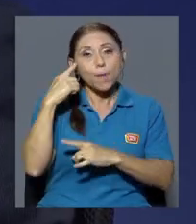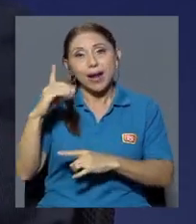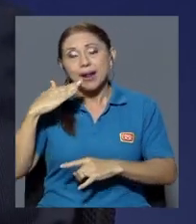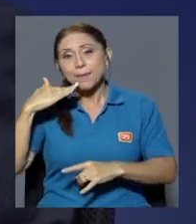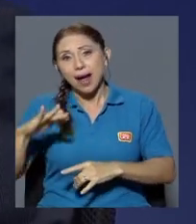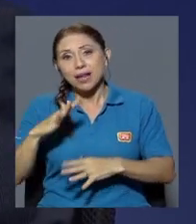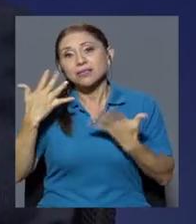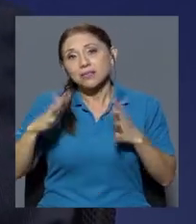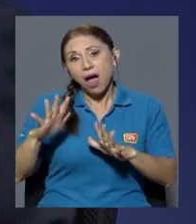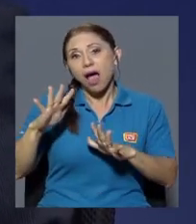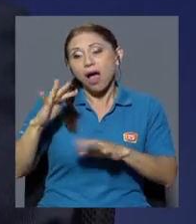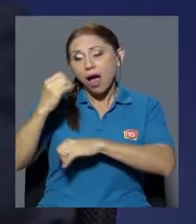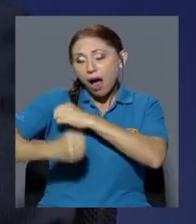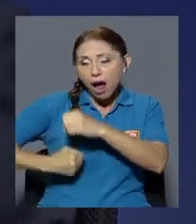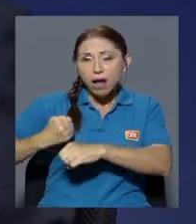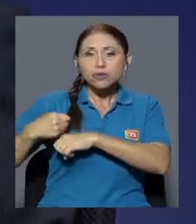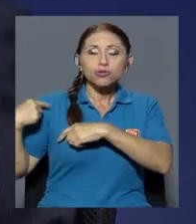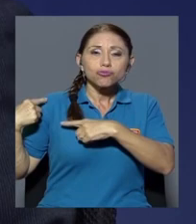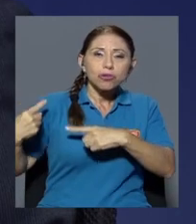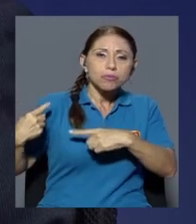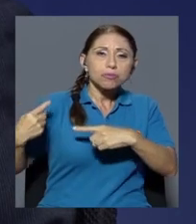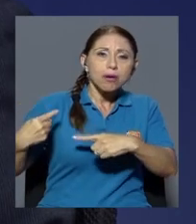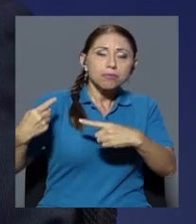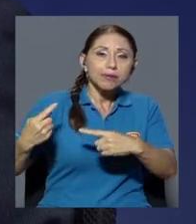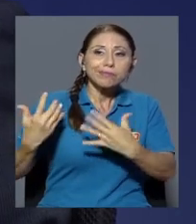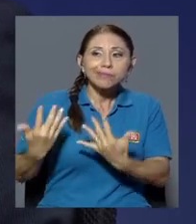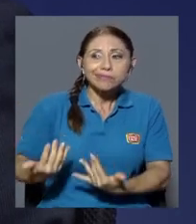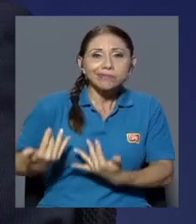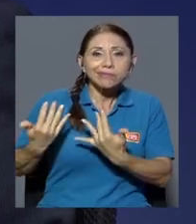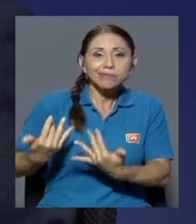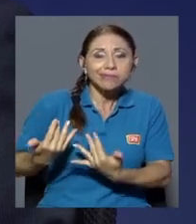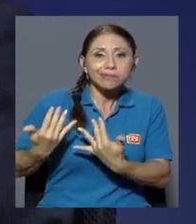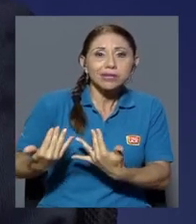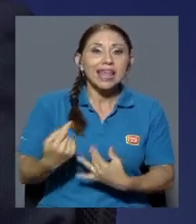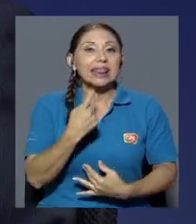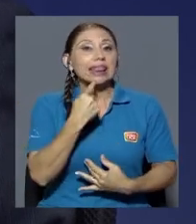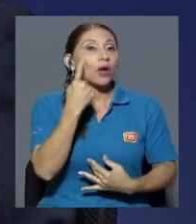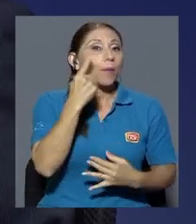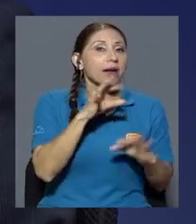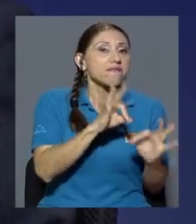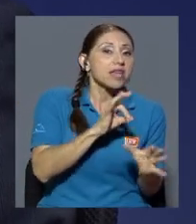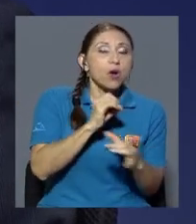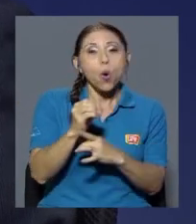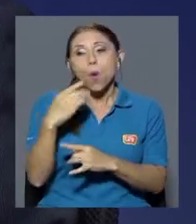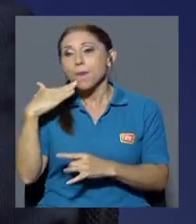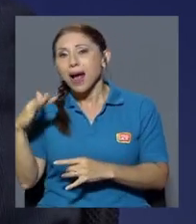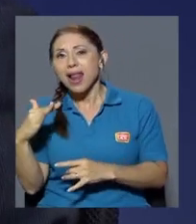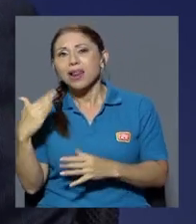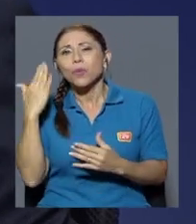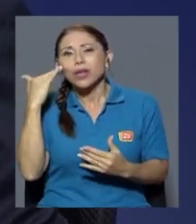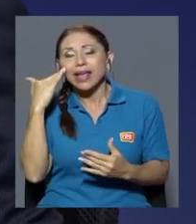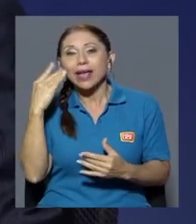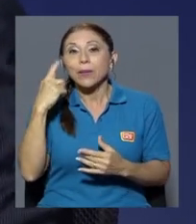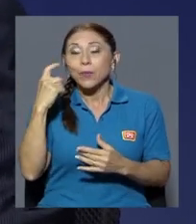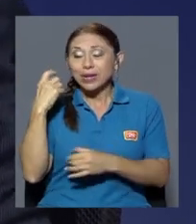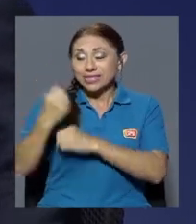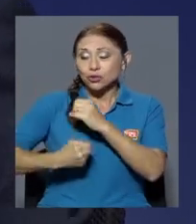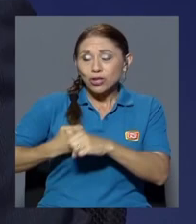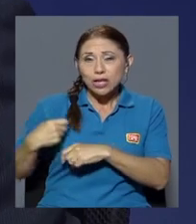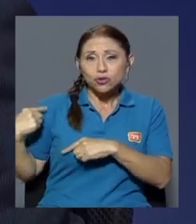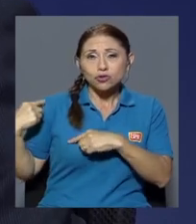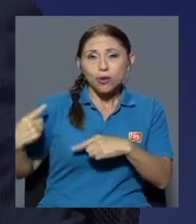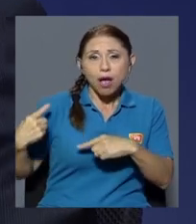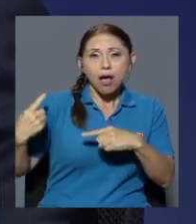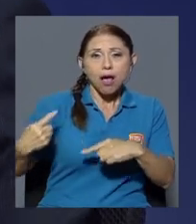esos esos años largos y lo digo para bien o para mal porque durante todos estos años se fueron sumando argumentos